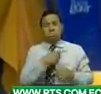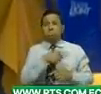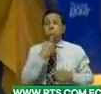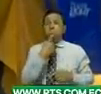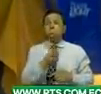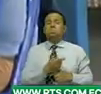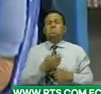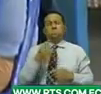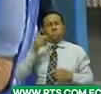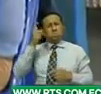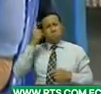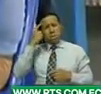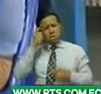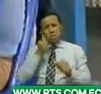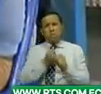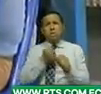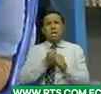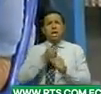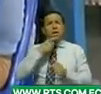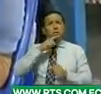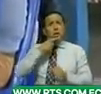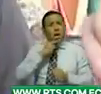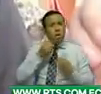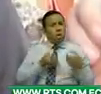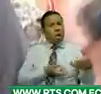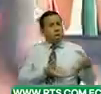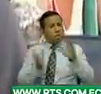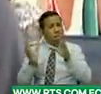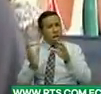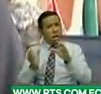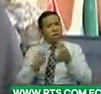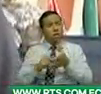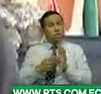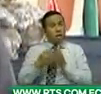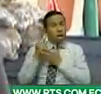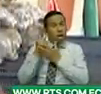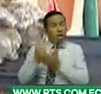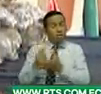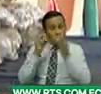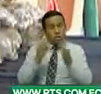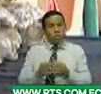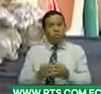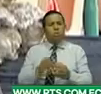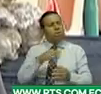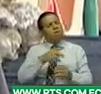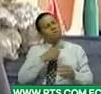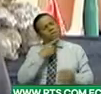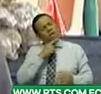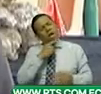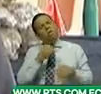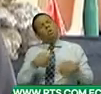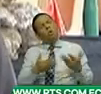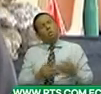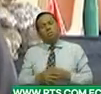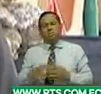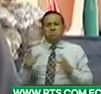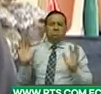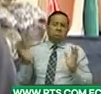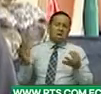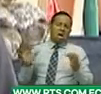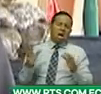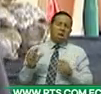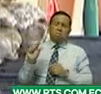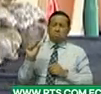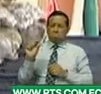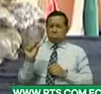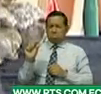en el feriado de carnaval. Los feriados, ¿cómo les ha ido a ustedes en los feriados? En los feriados no muy bien, mi jefe. los